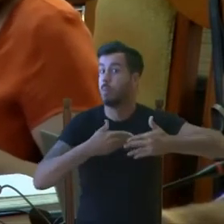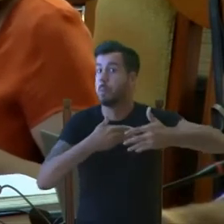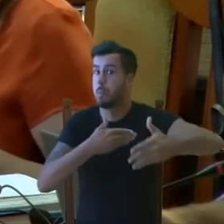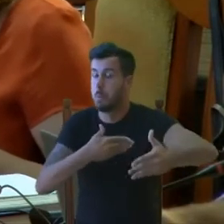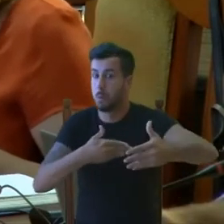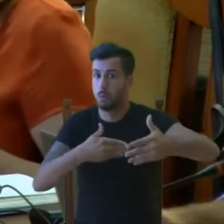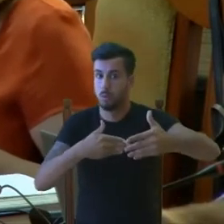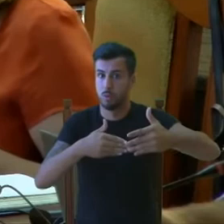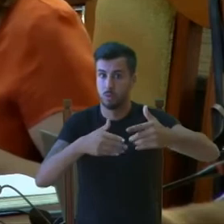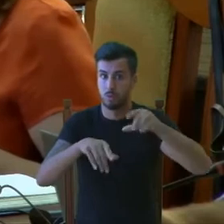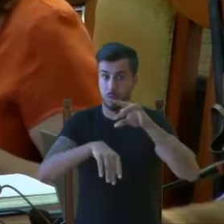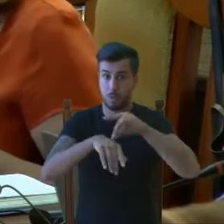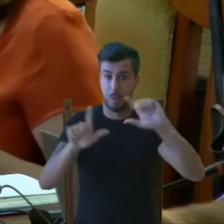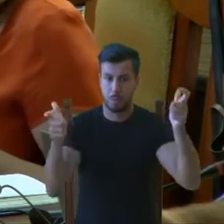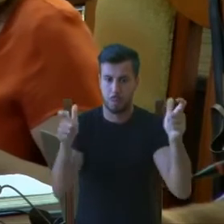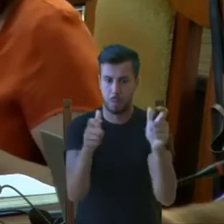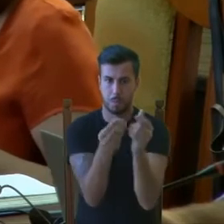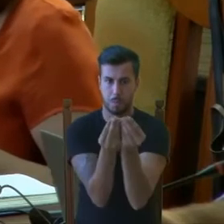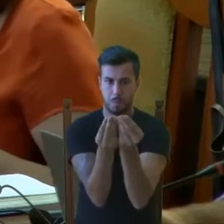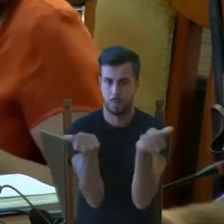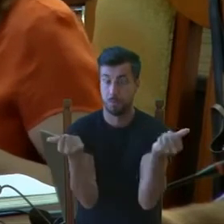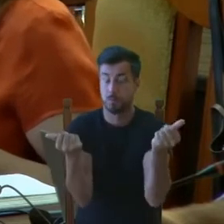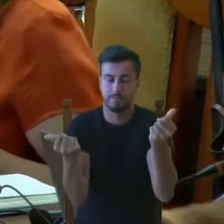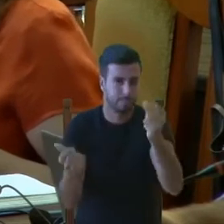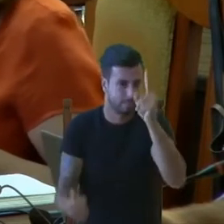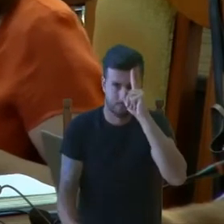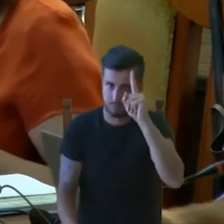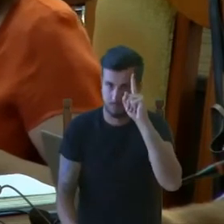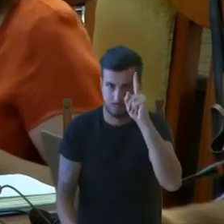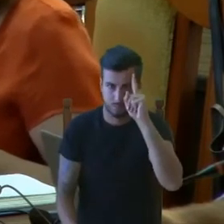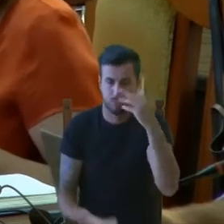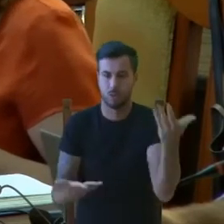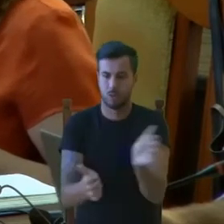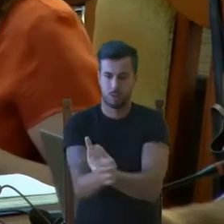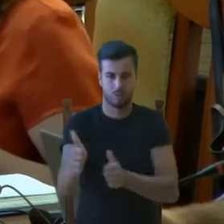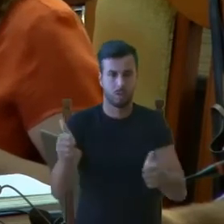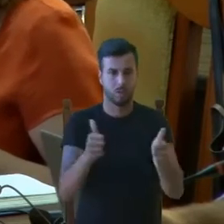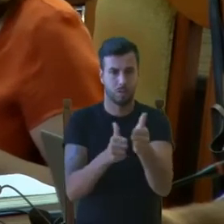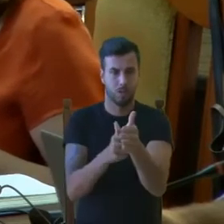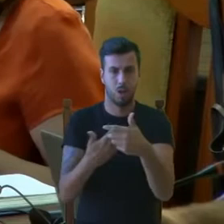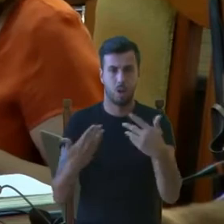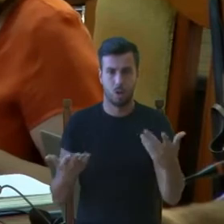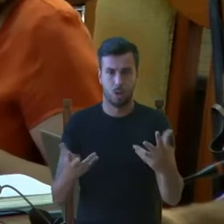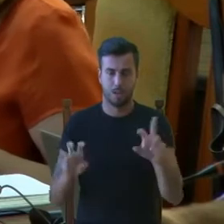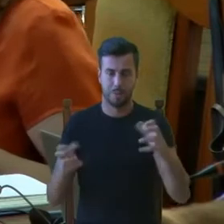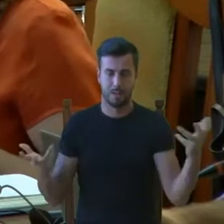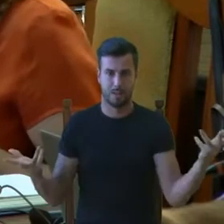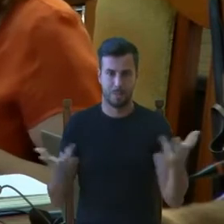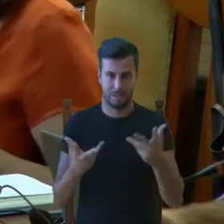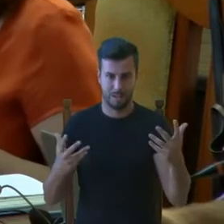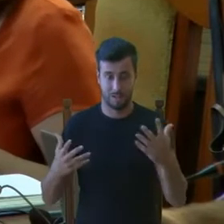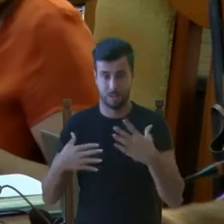obliga a que el orden de prioridades quede claramente definido por la emergencia sanitaria social